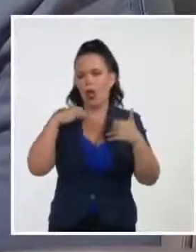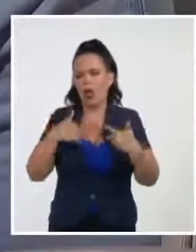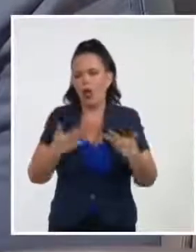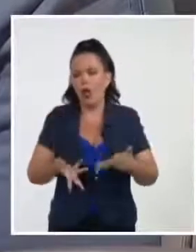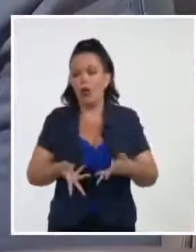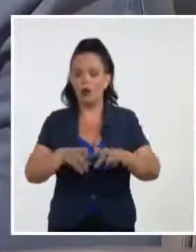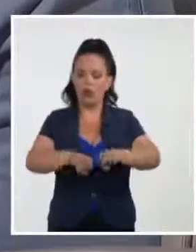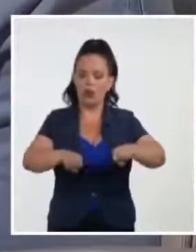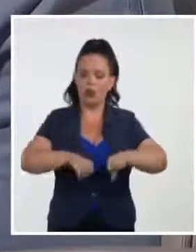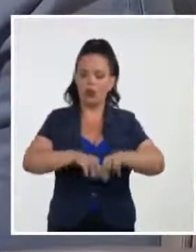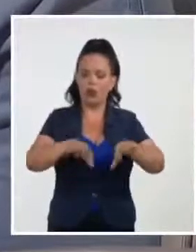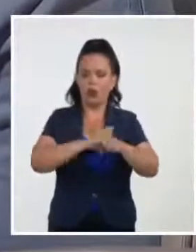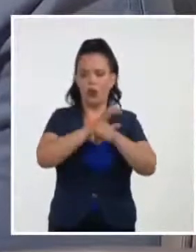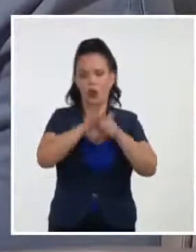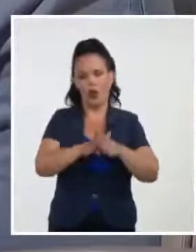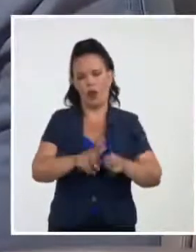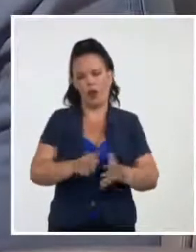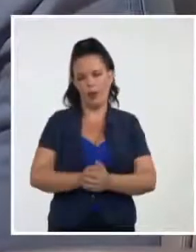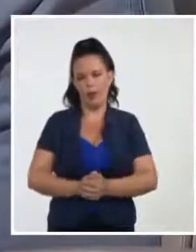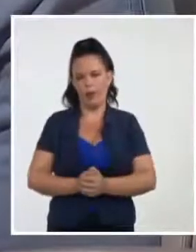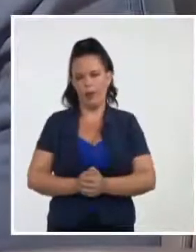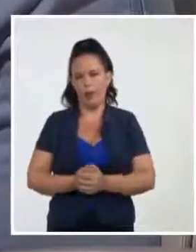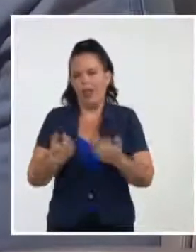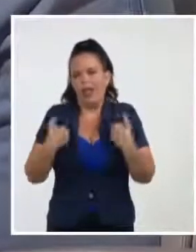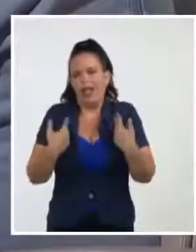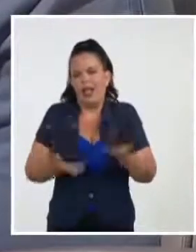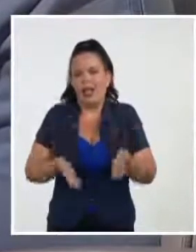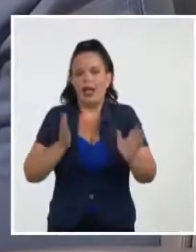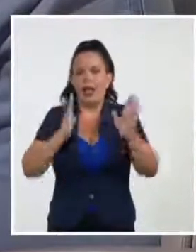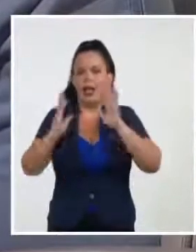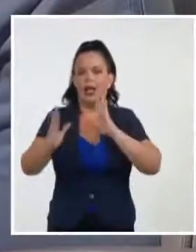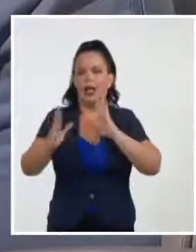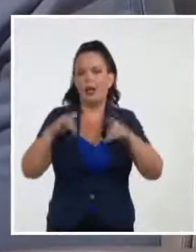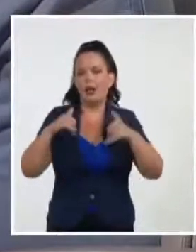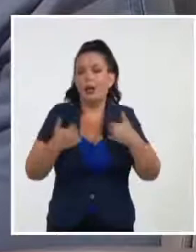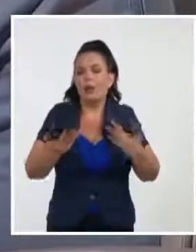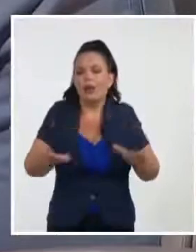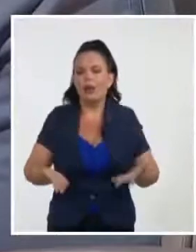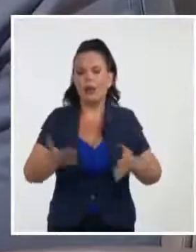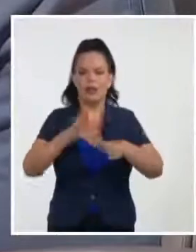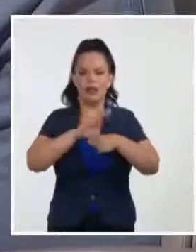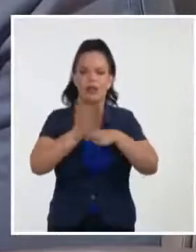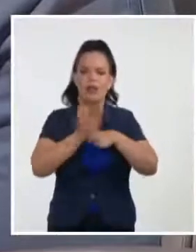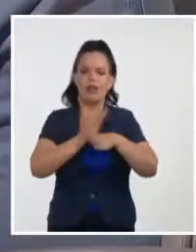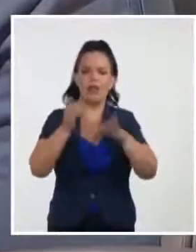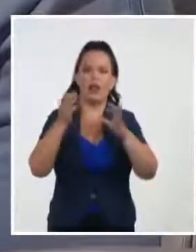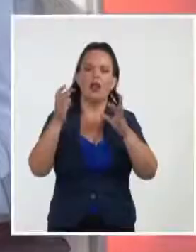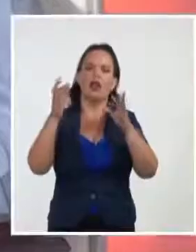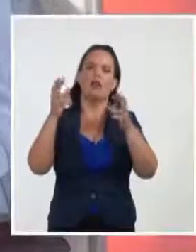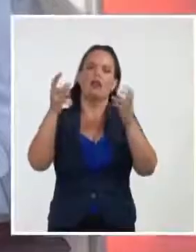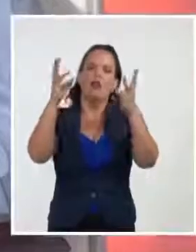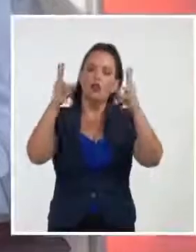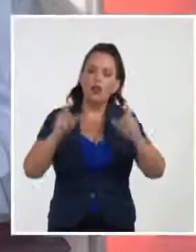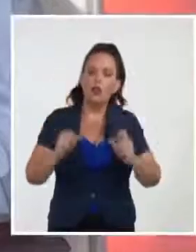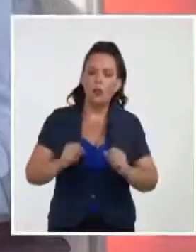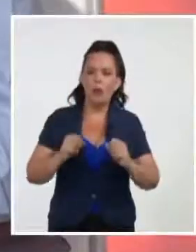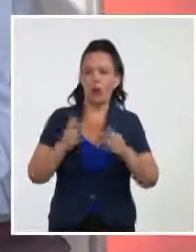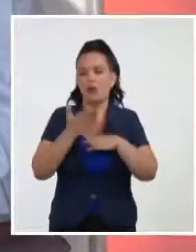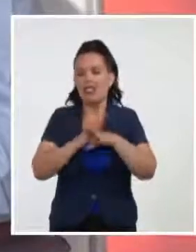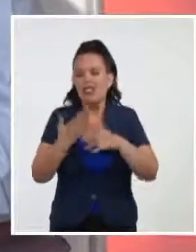momento estamos de la pandemia en el mundo? ¿Qué indican los números que se están viendo? ¿Qué está pasando en nuestro país? Buenas tardes,